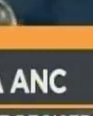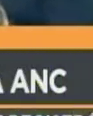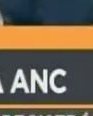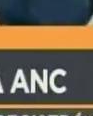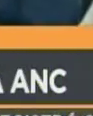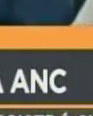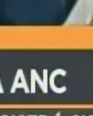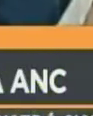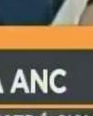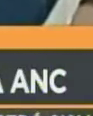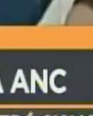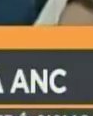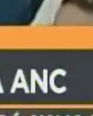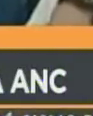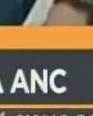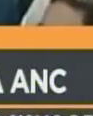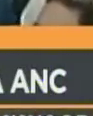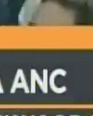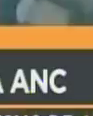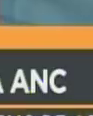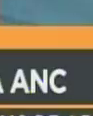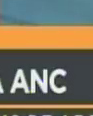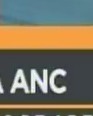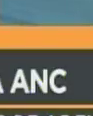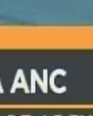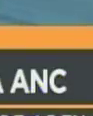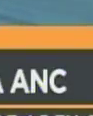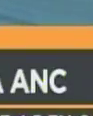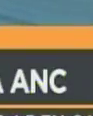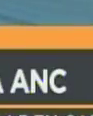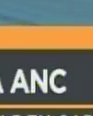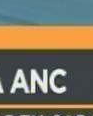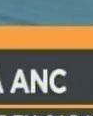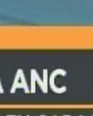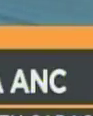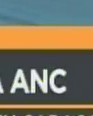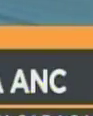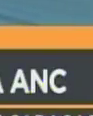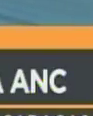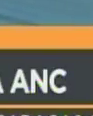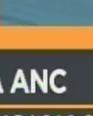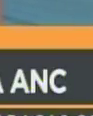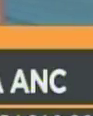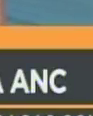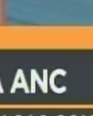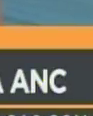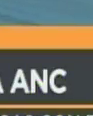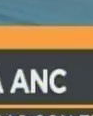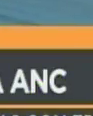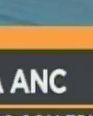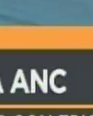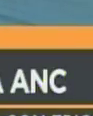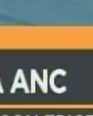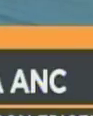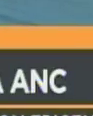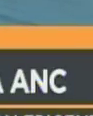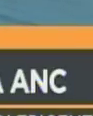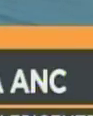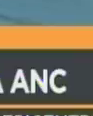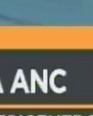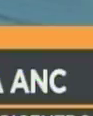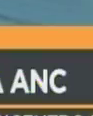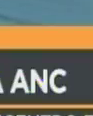van a poder con esto? ¿Cómo van a poder con Venezuela? Dijimos que daríamos lecciones